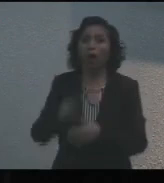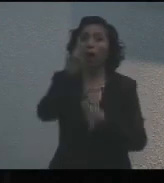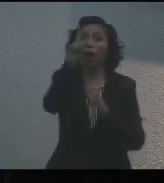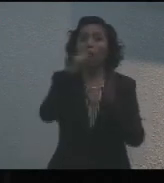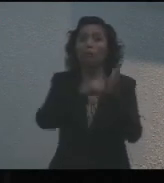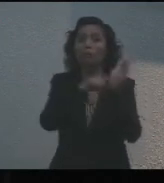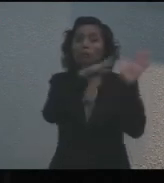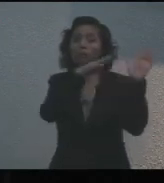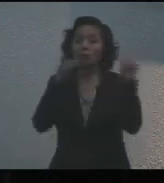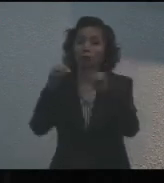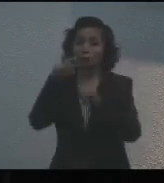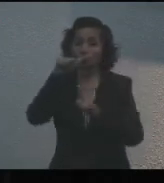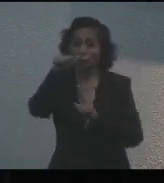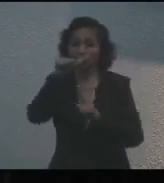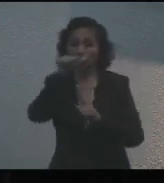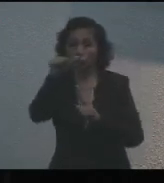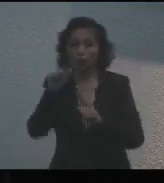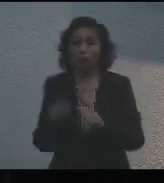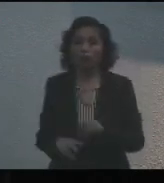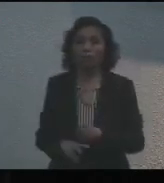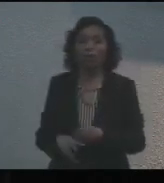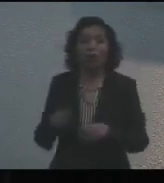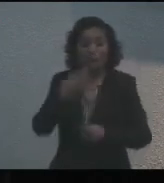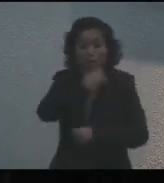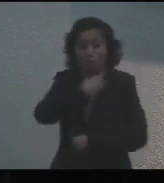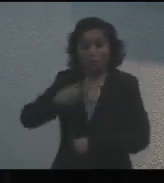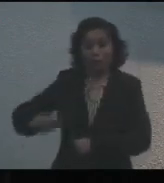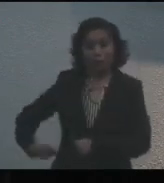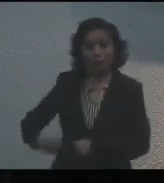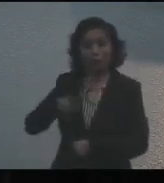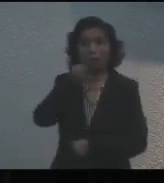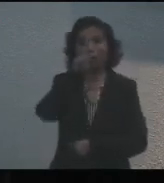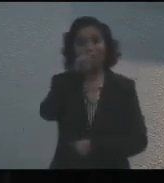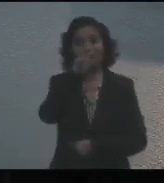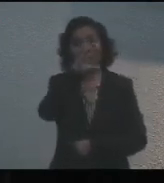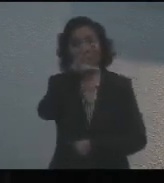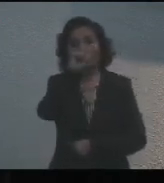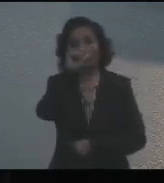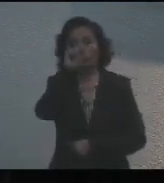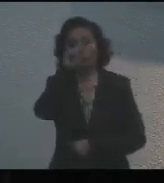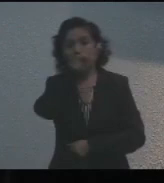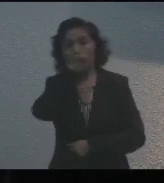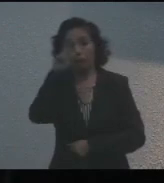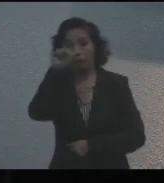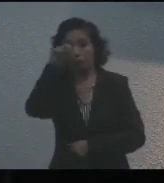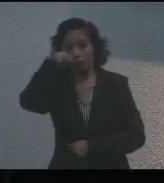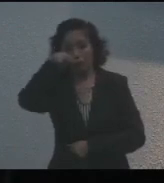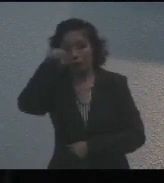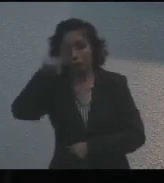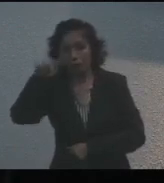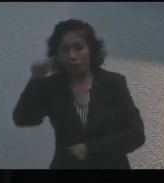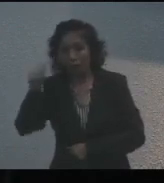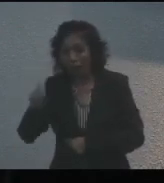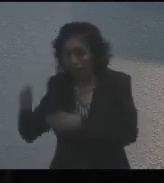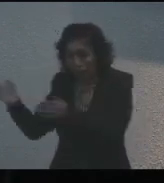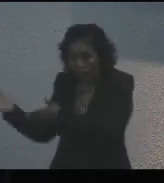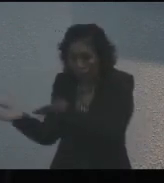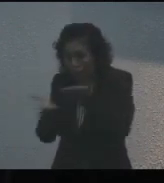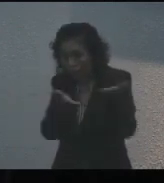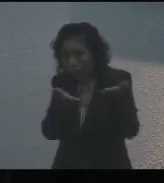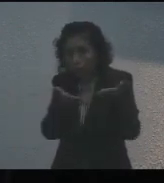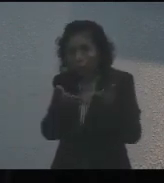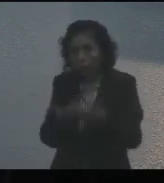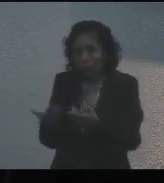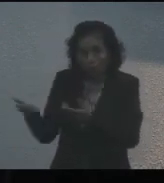1916, el presidente Venustiano Carranza designó al general Carlos Vidal Sánchez con el fin de lograr la visión